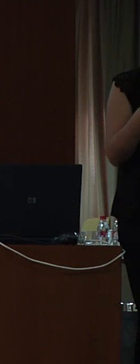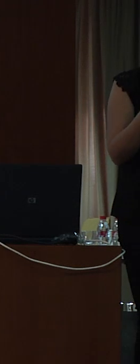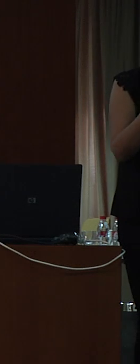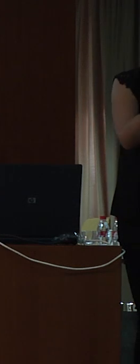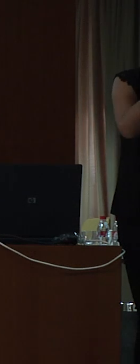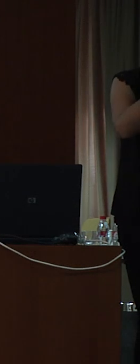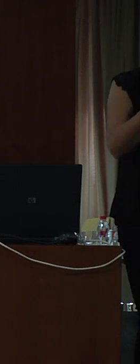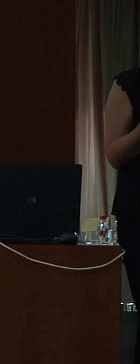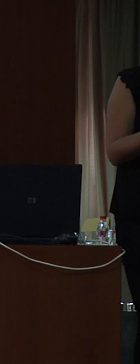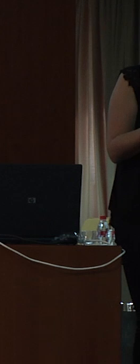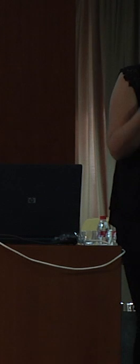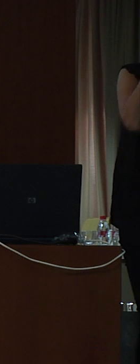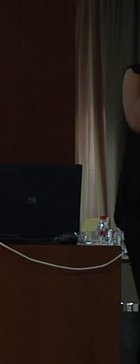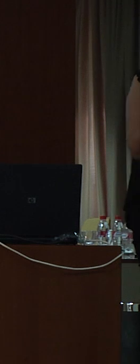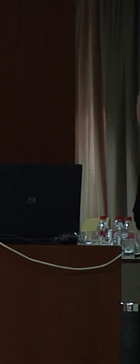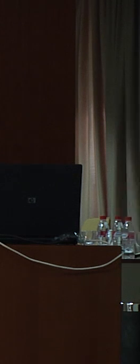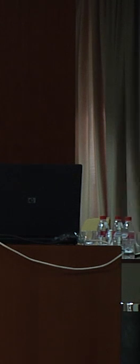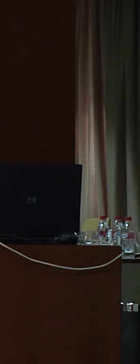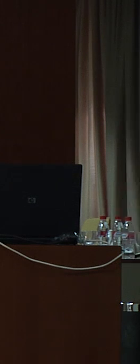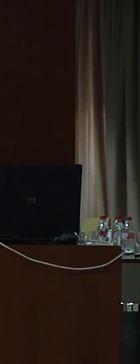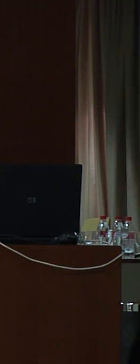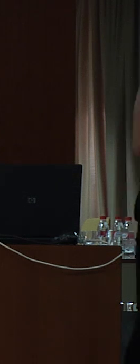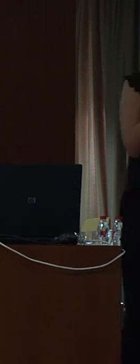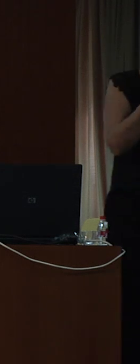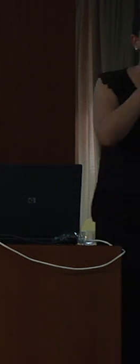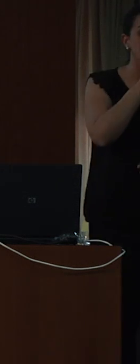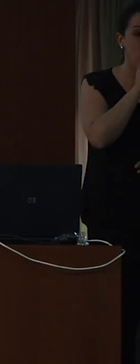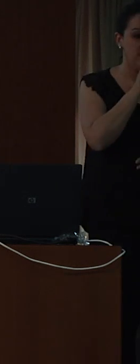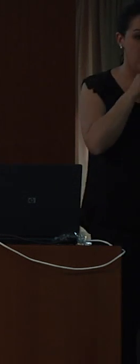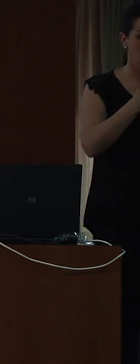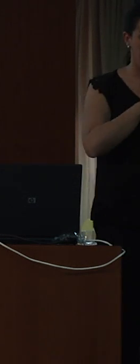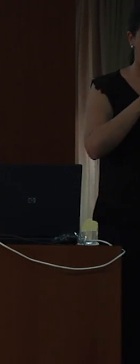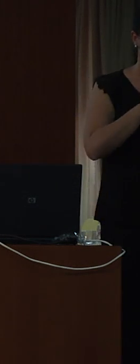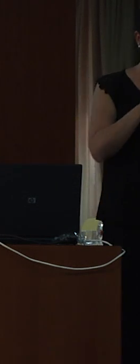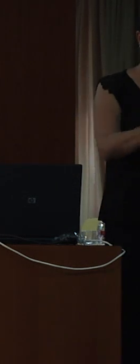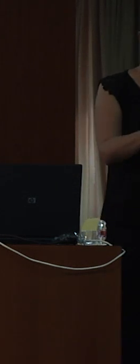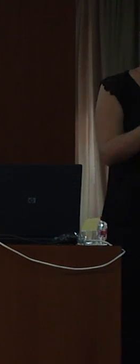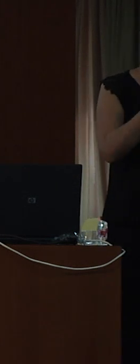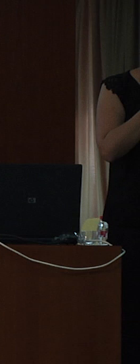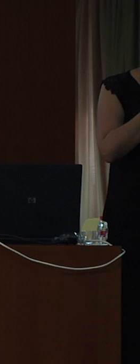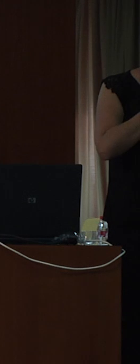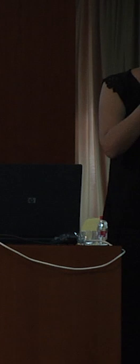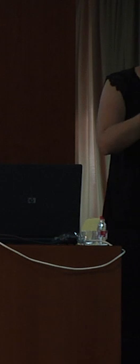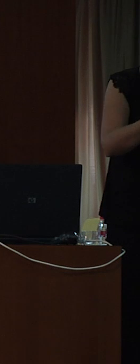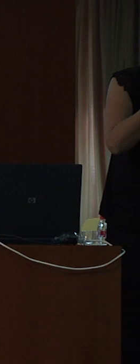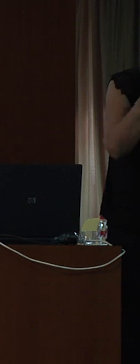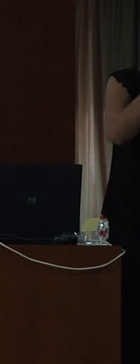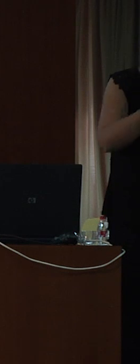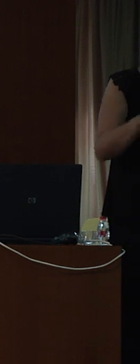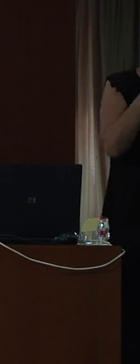No. La marihuana. Vale. Entonces quiero saber los pros y los contras que hubieran en